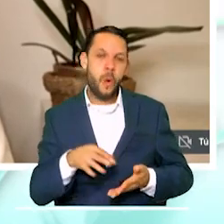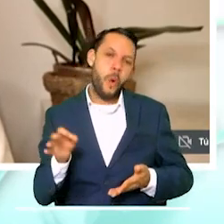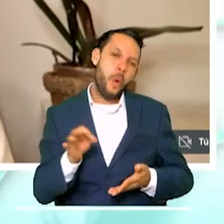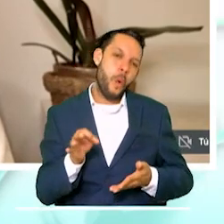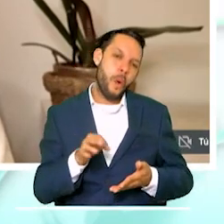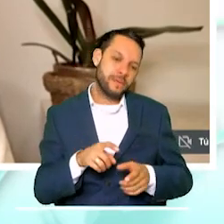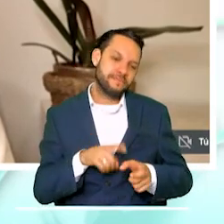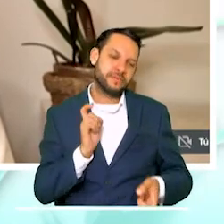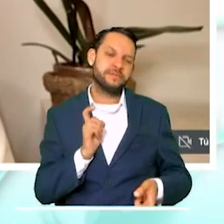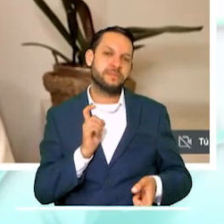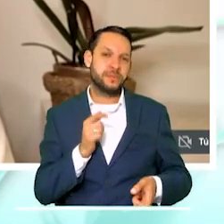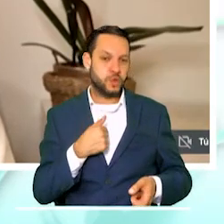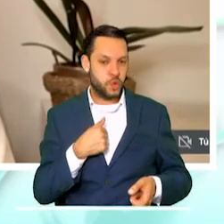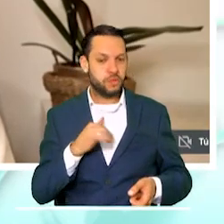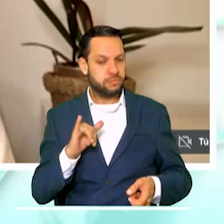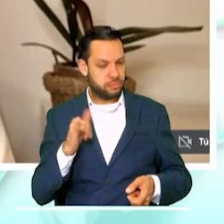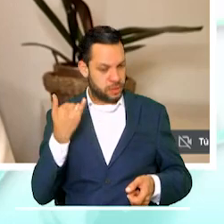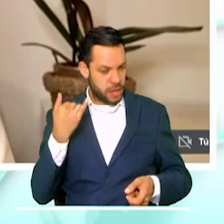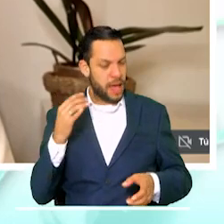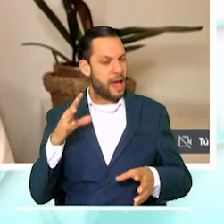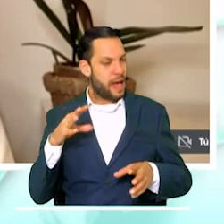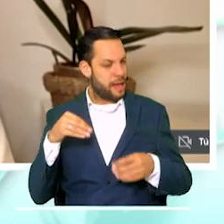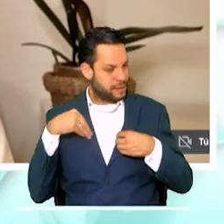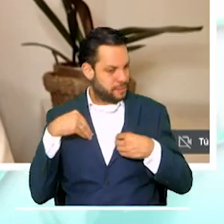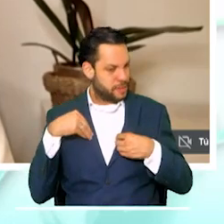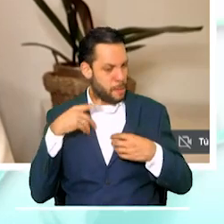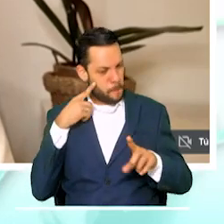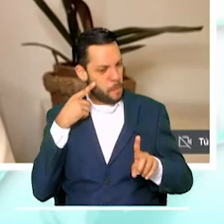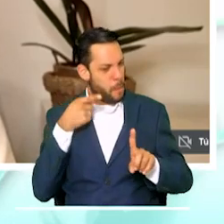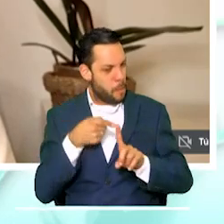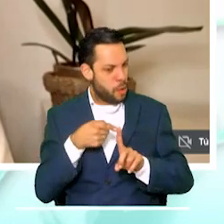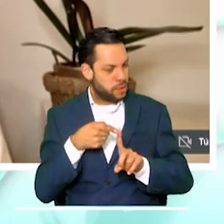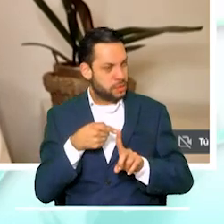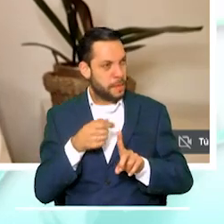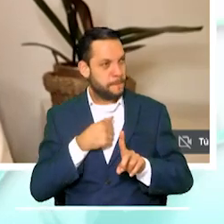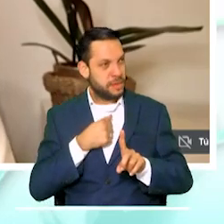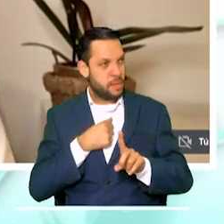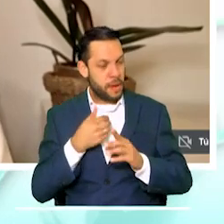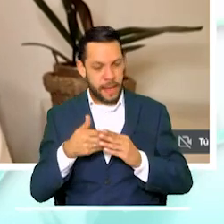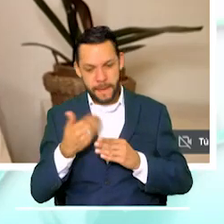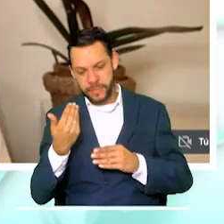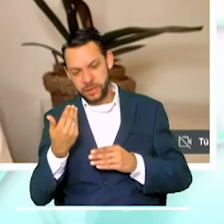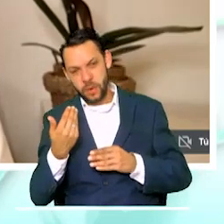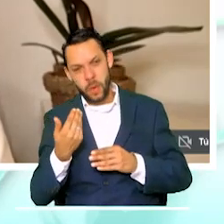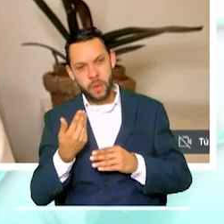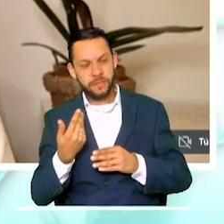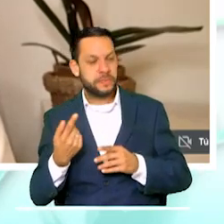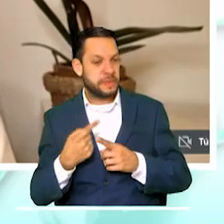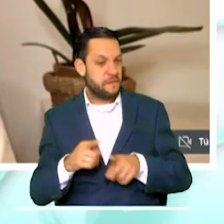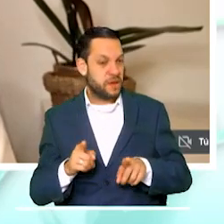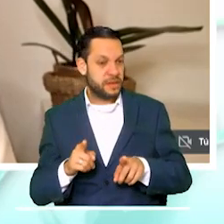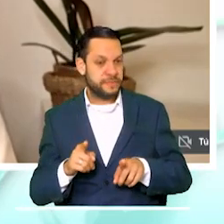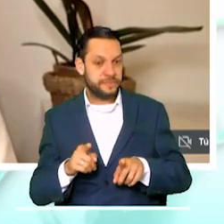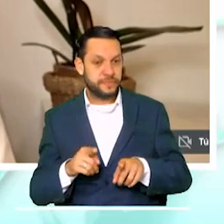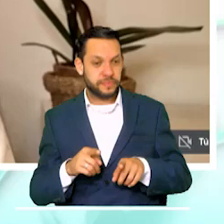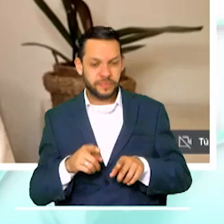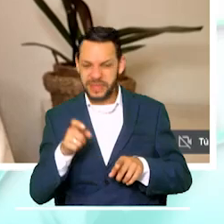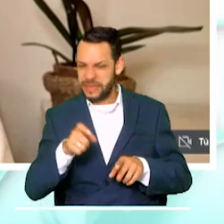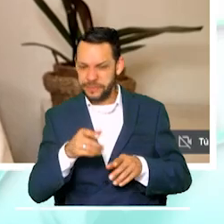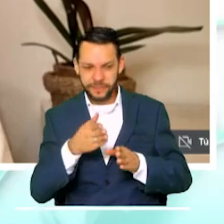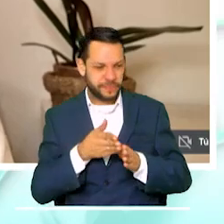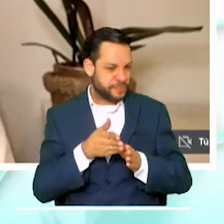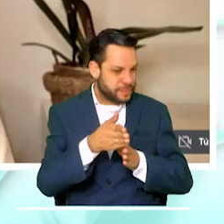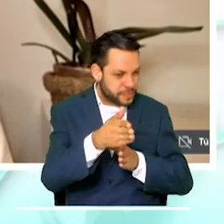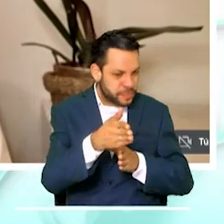se trata de decir, ok, listo, si esta es mi meta y este es mi punto de partida, de pronto yo no tengo que trazar una línea recta, de pronto